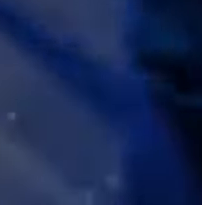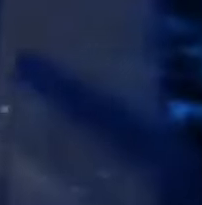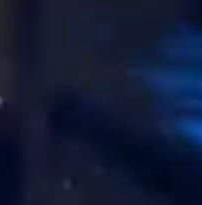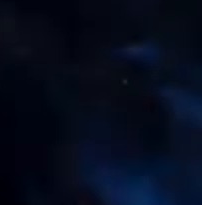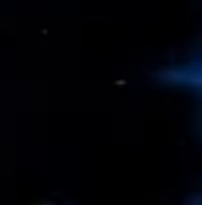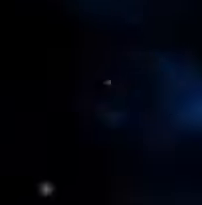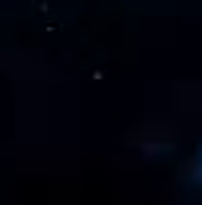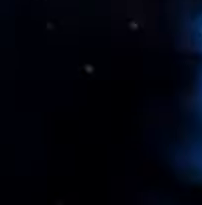estelar